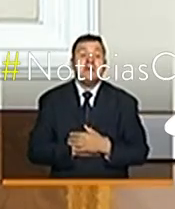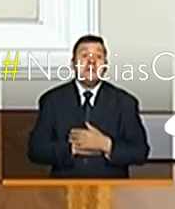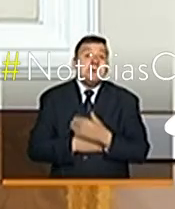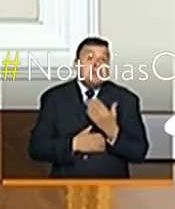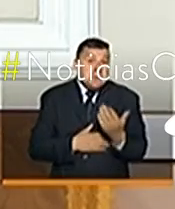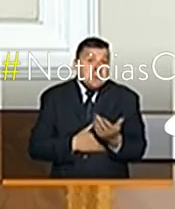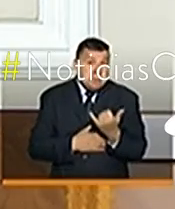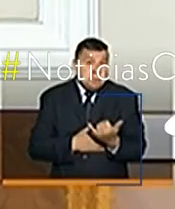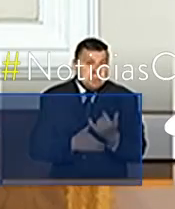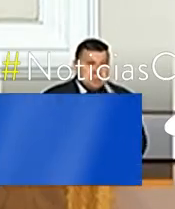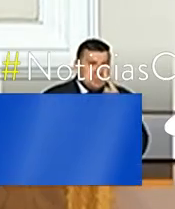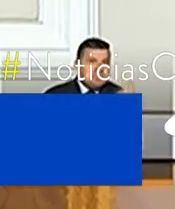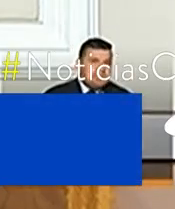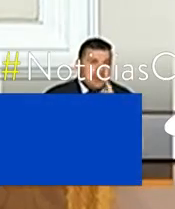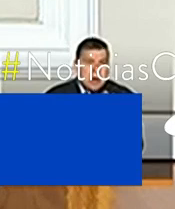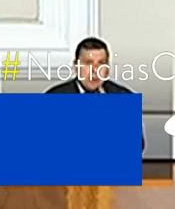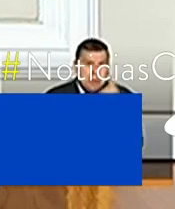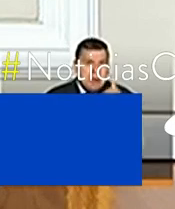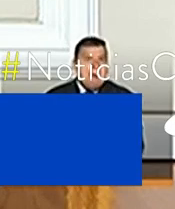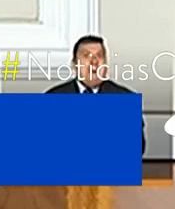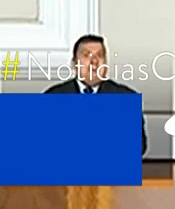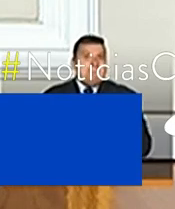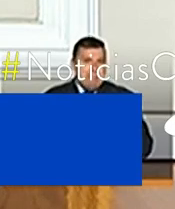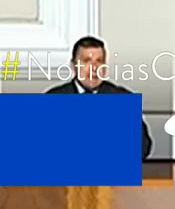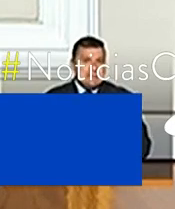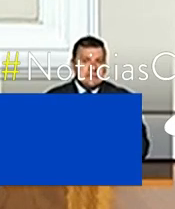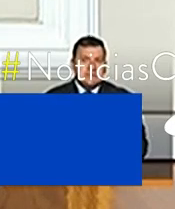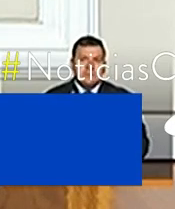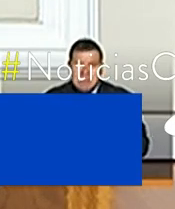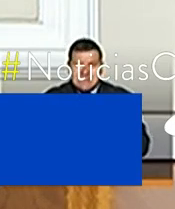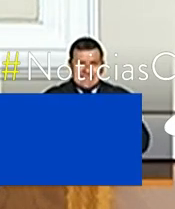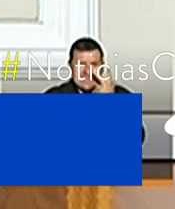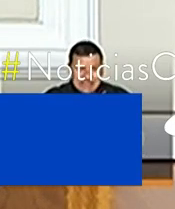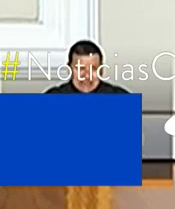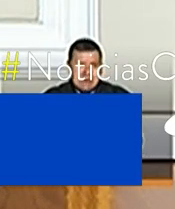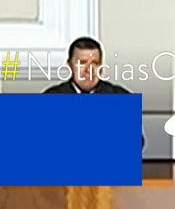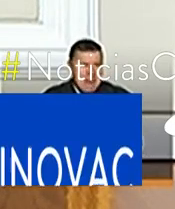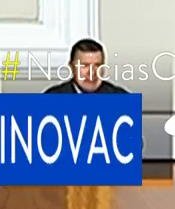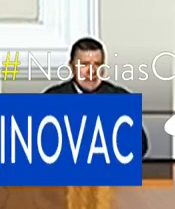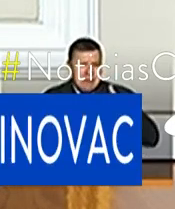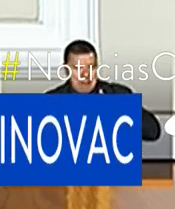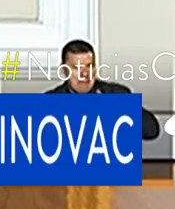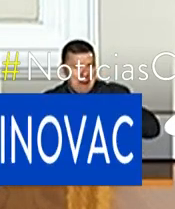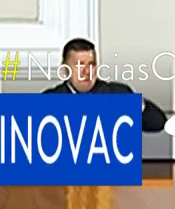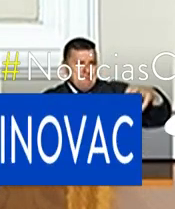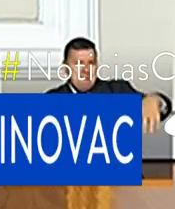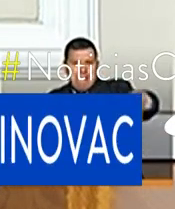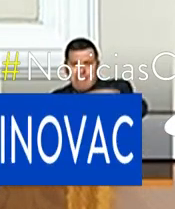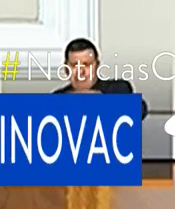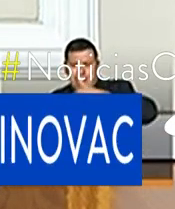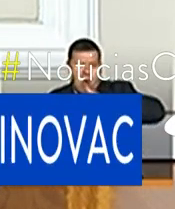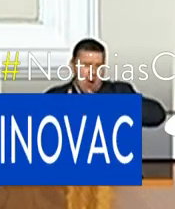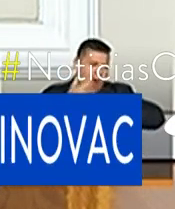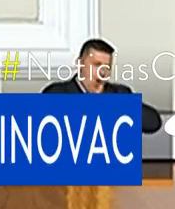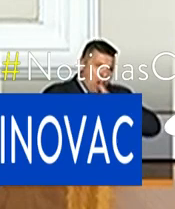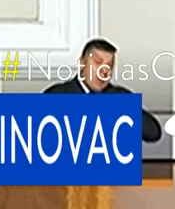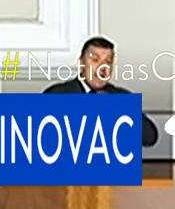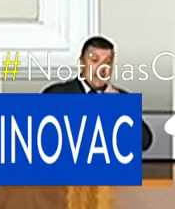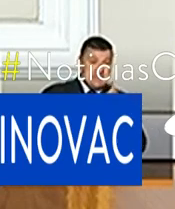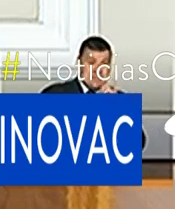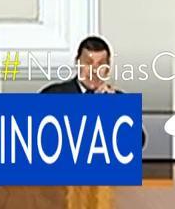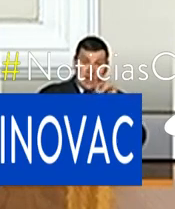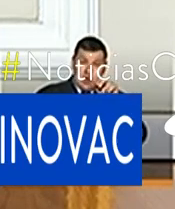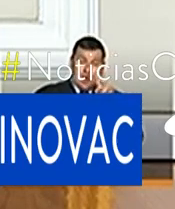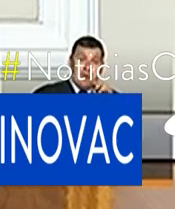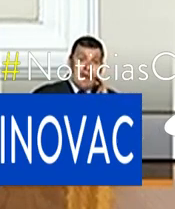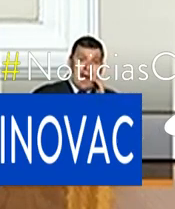Lo que estamos buscando también es seguir aumentando contingentes de vacunas y de hecho hemos avanzado también con Sinovac para